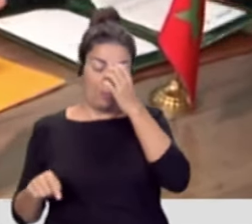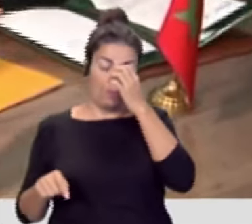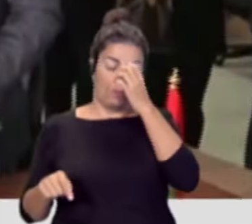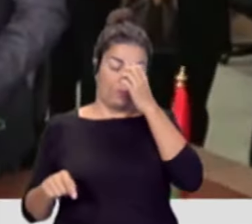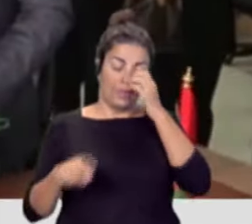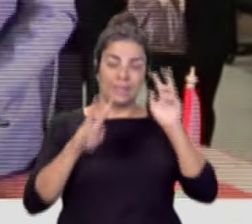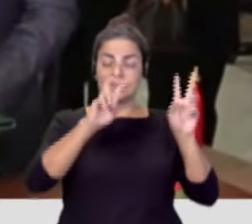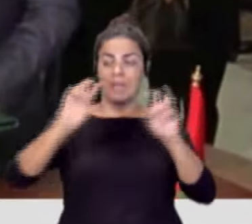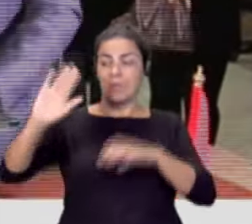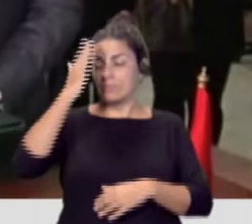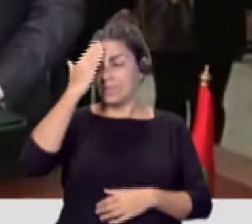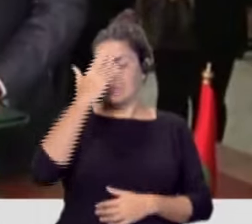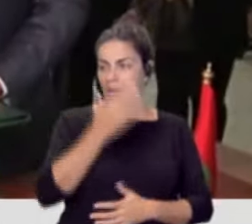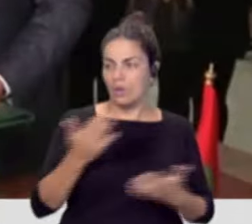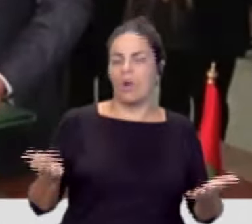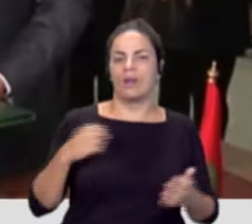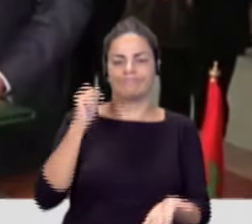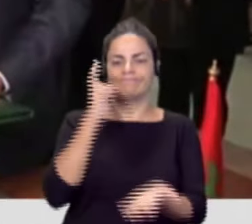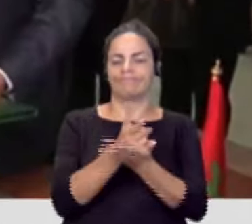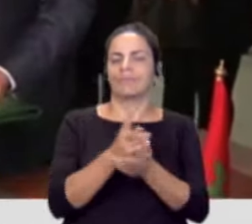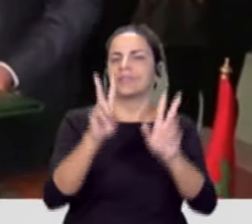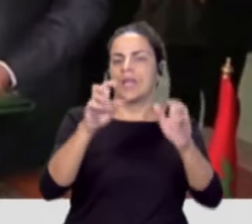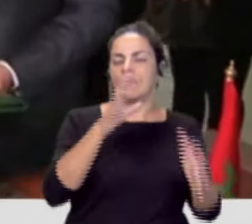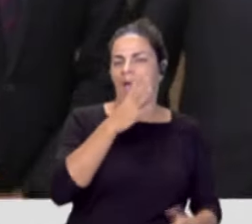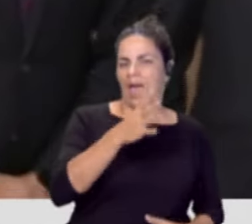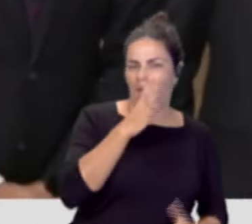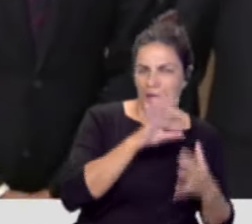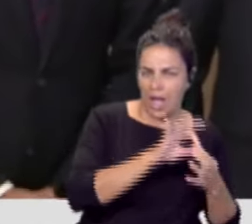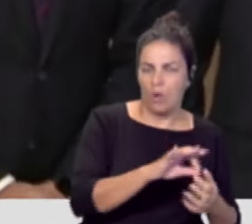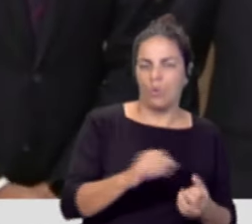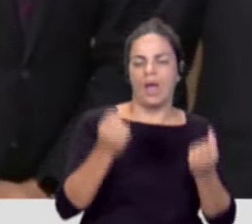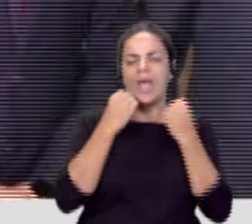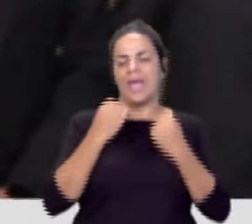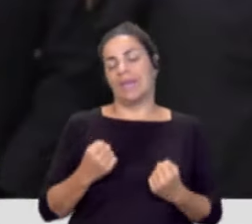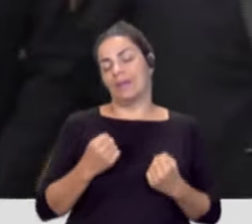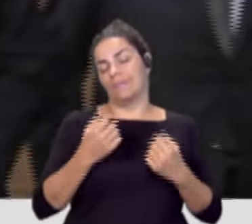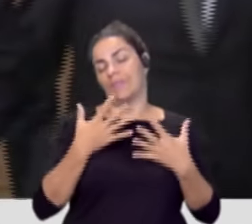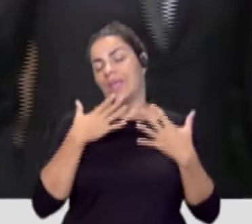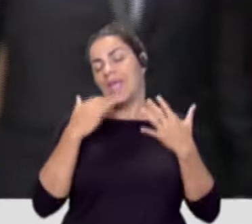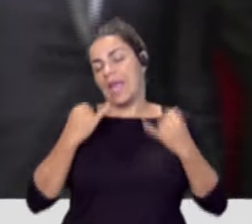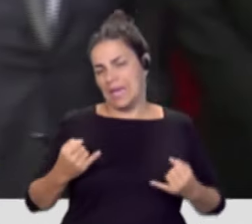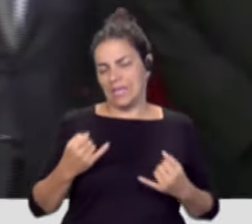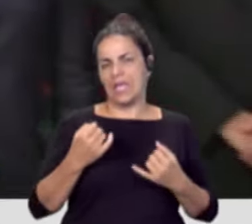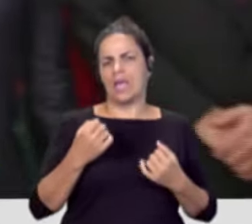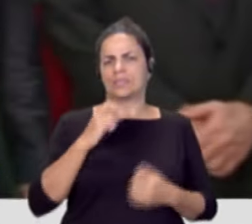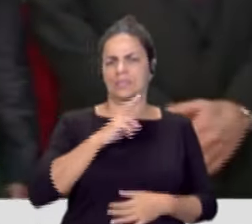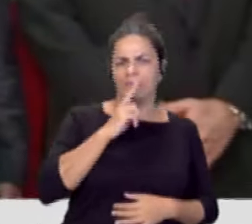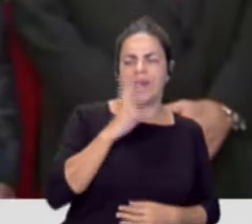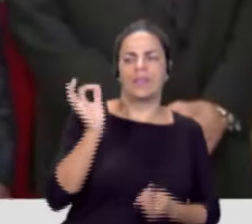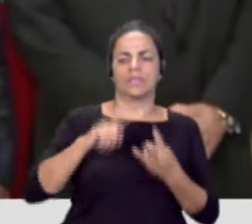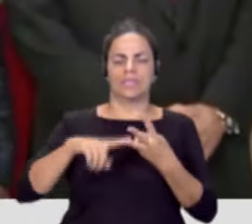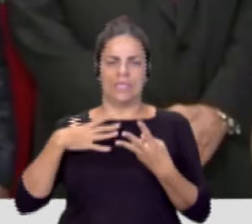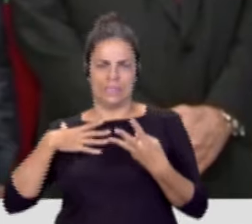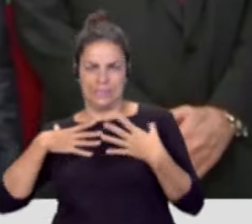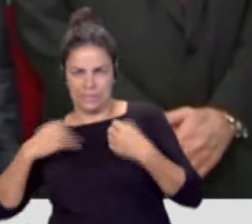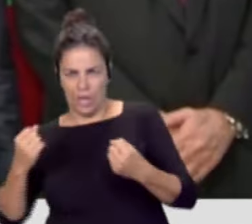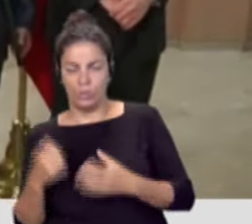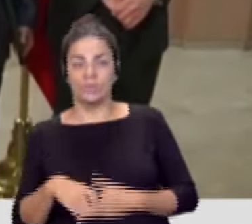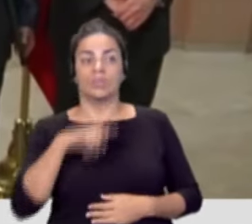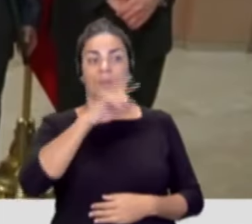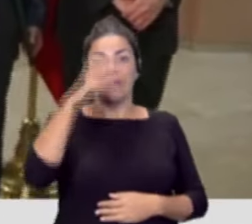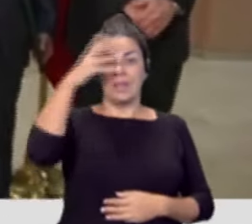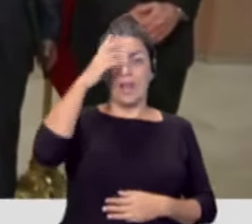son los desafíos relacionados con el agua, con las energías verdes o con la salud. Junto a Clavijo va a viajar la consejera